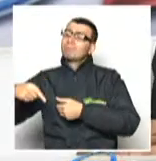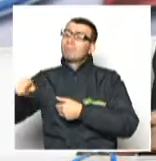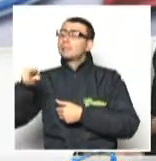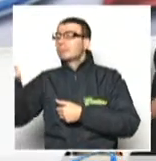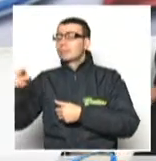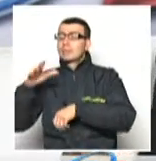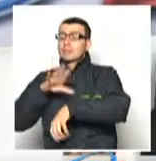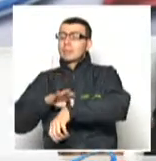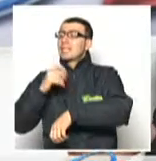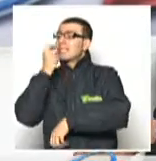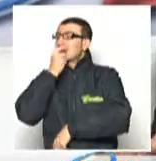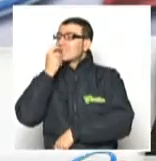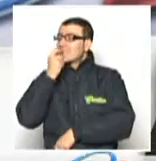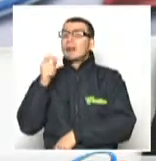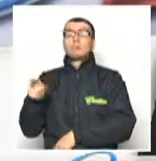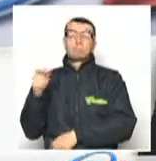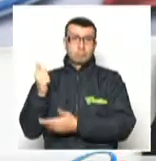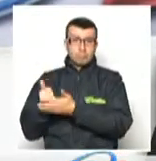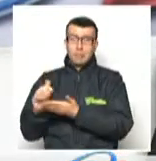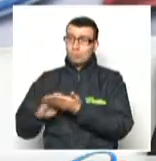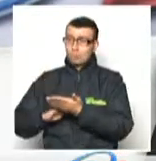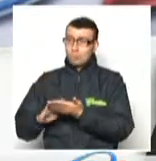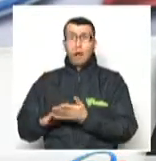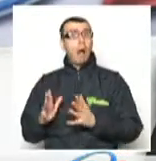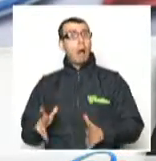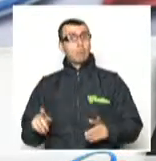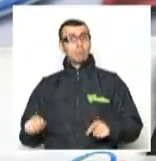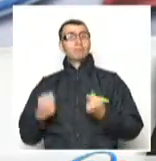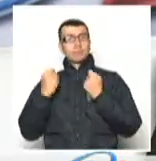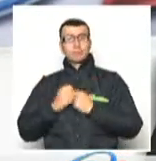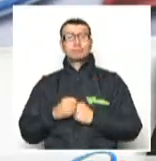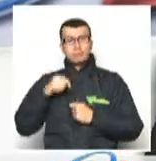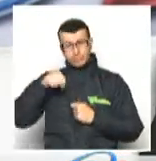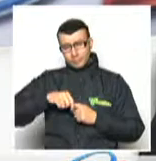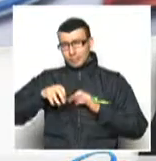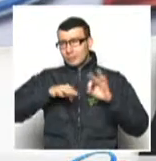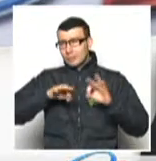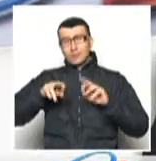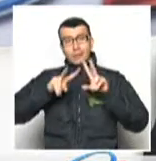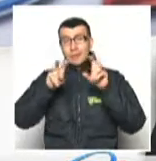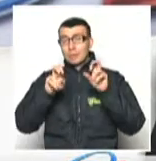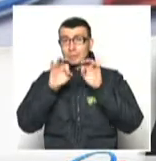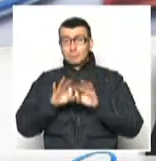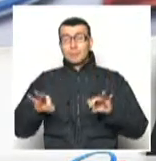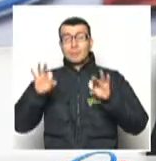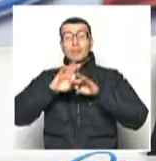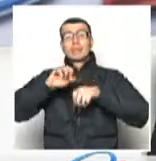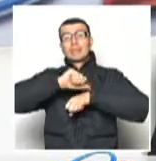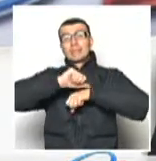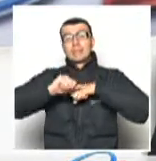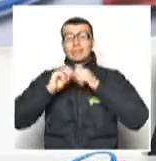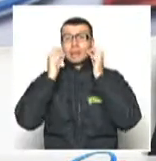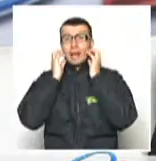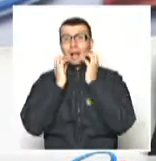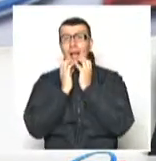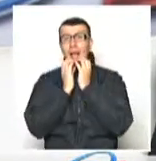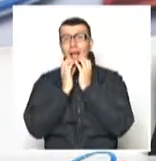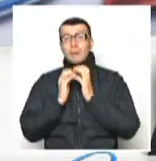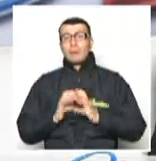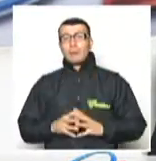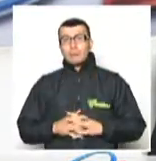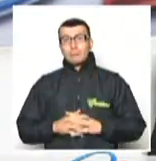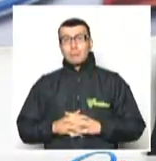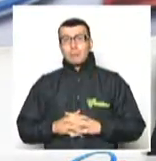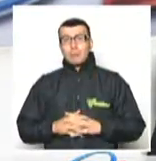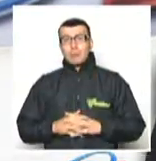odontólogos especializados en diferentes áreas. Y hoy que vamos a hablar de un campo tan interesante como el de la cirugía